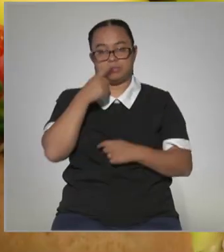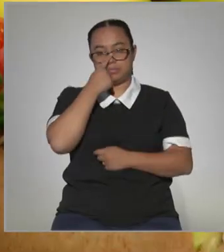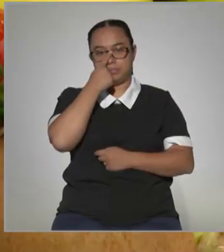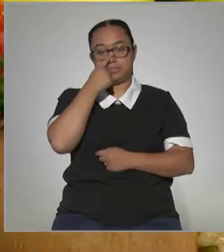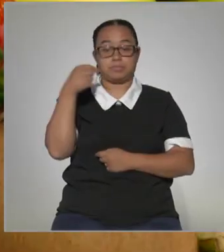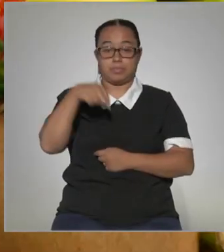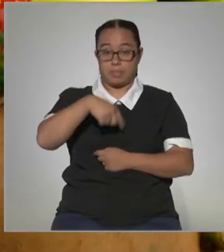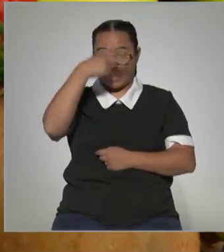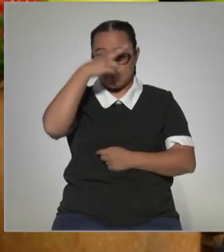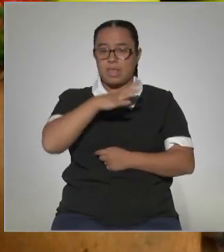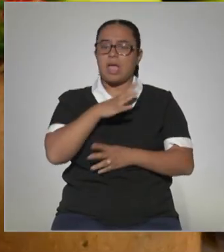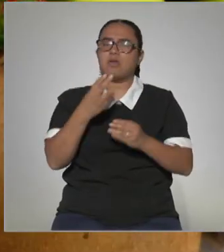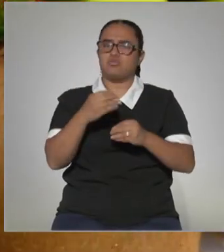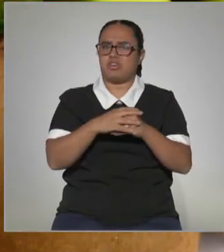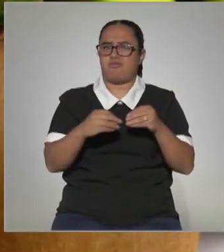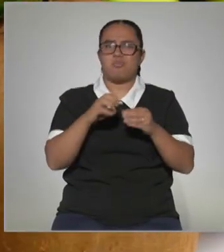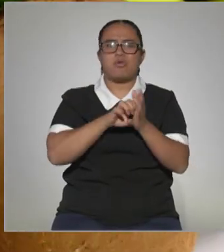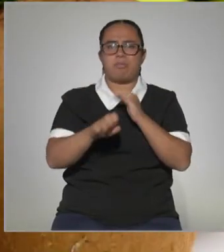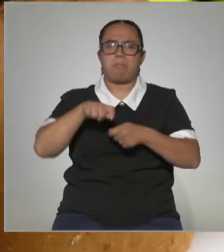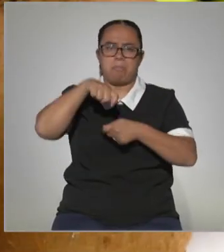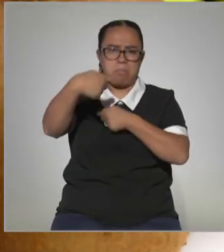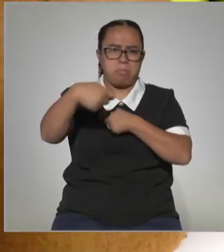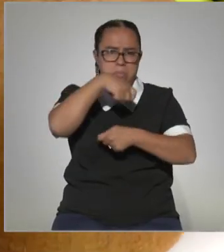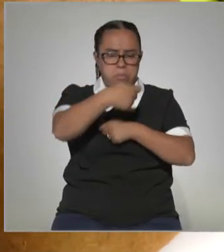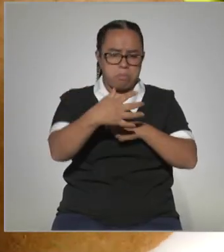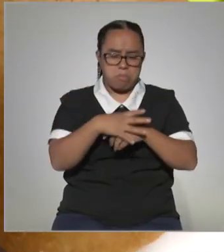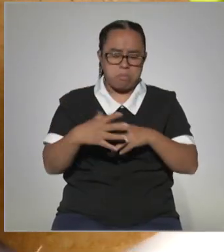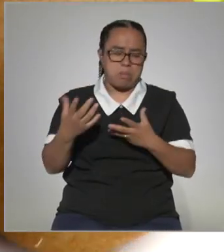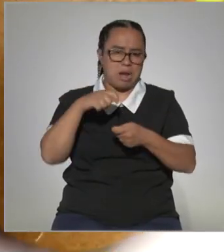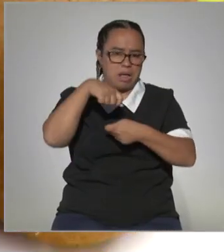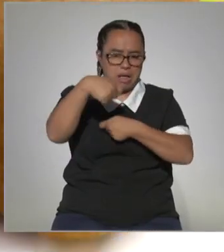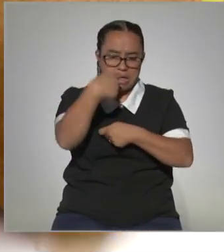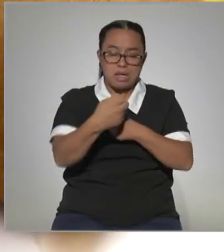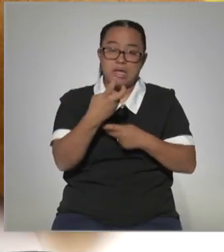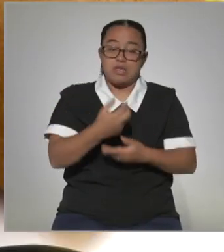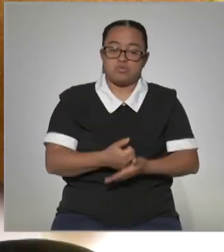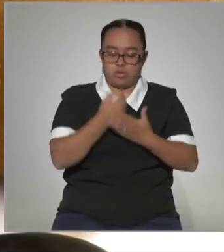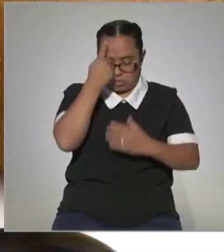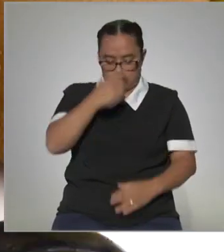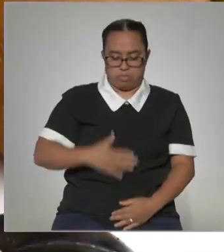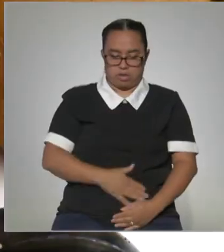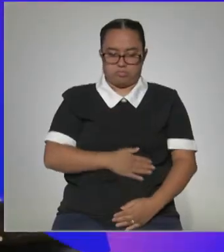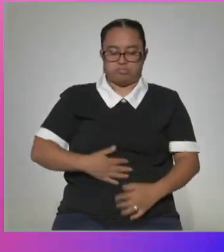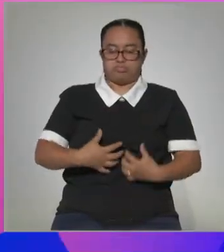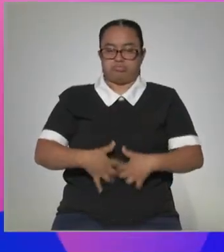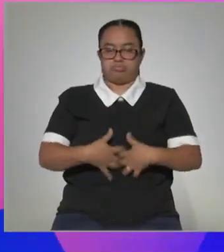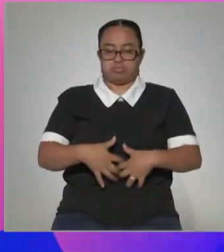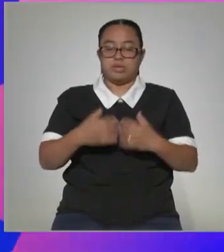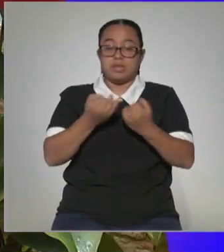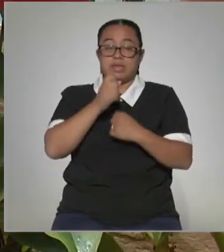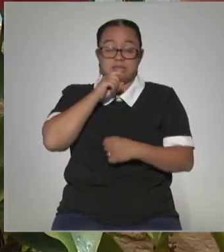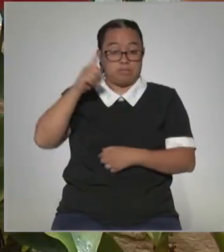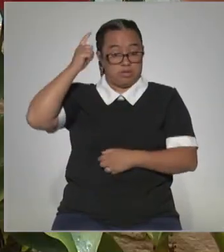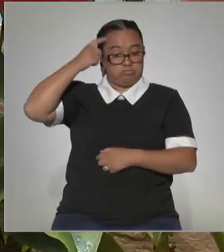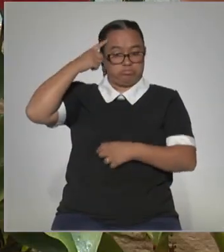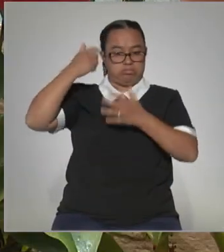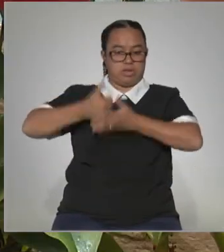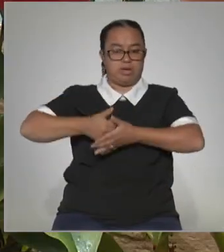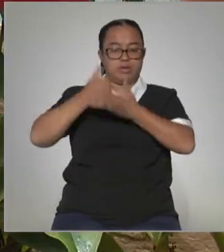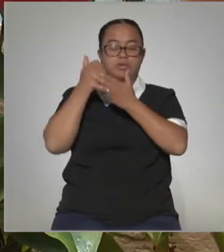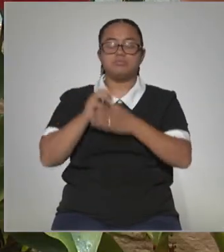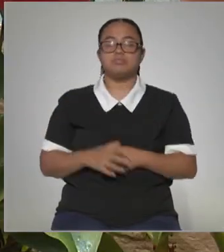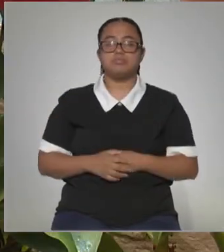tenemos muchas frutas, los plátanos por ejemplo, no solamente ayudan a la microbiota, ayudan muchísimo al sistema nervioso. Algo que uno tiene